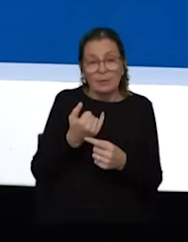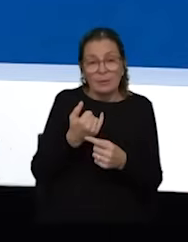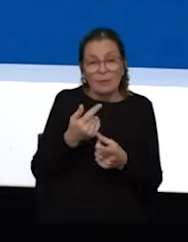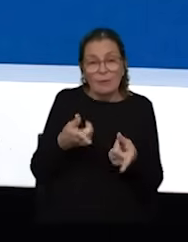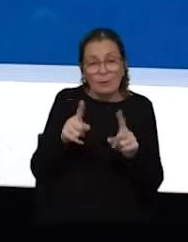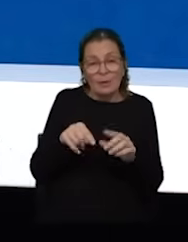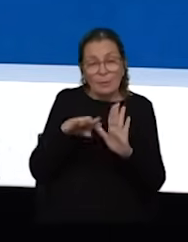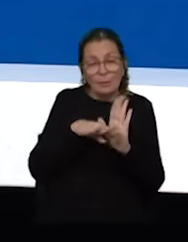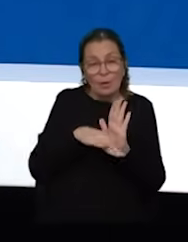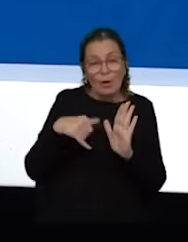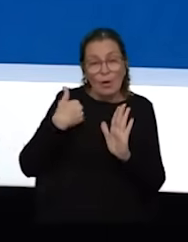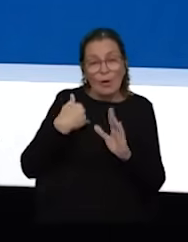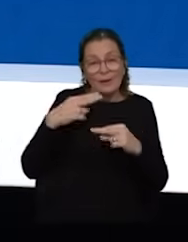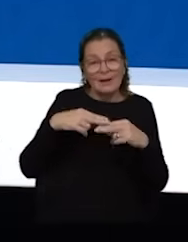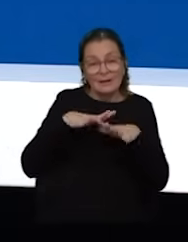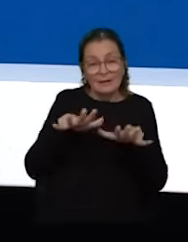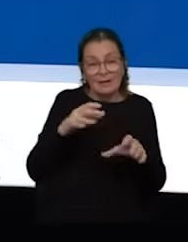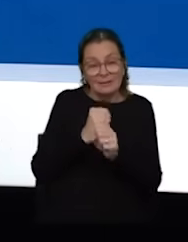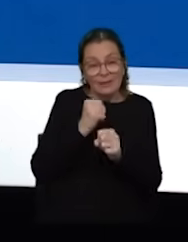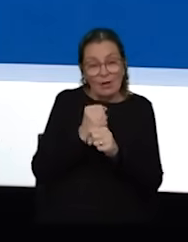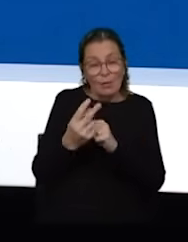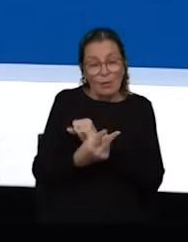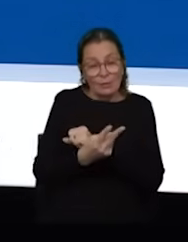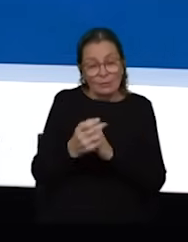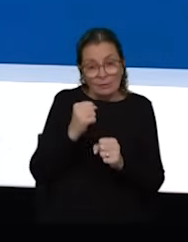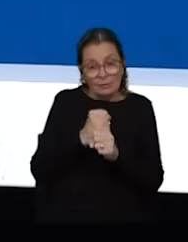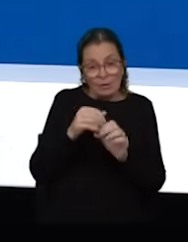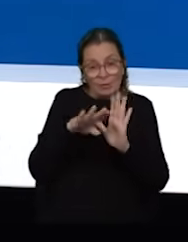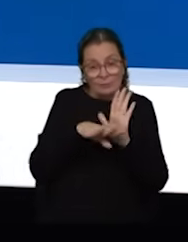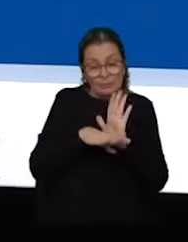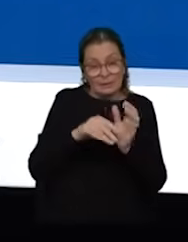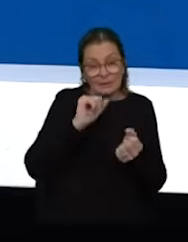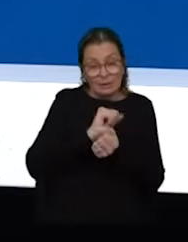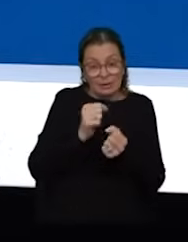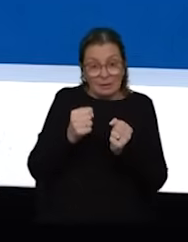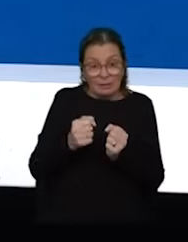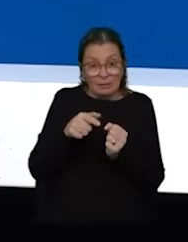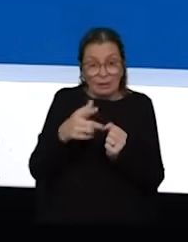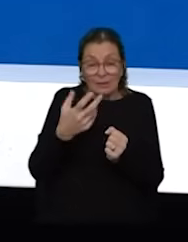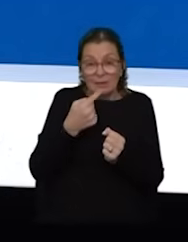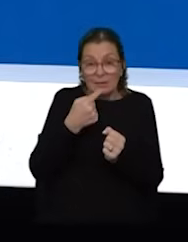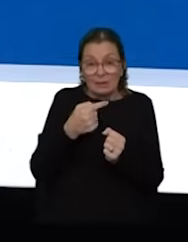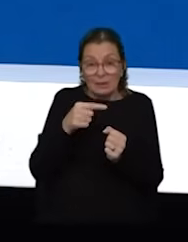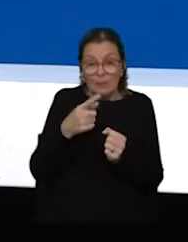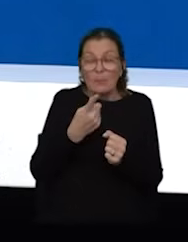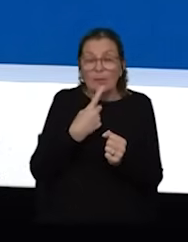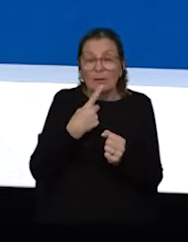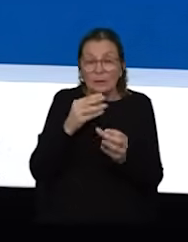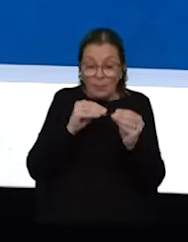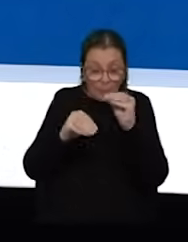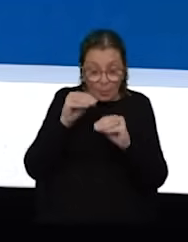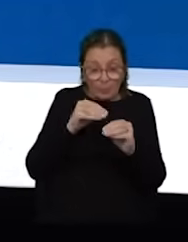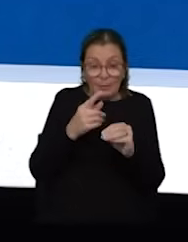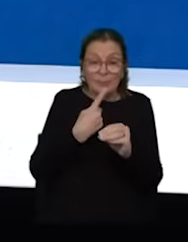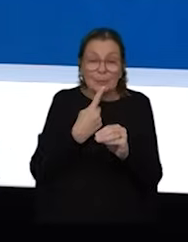retomar programas como jóvenes en Red los programas de trabajo protegido los programas con el egreso de la cárcel eso implica decisiones políticas diseño de